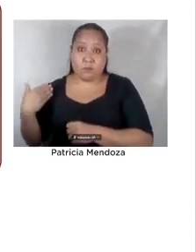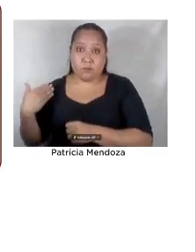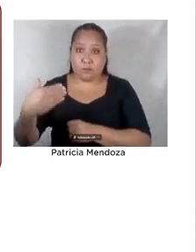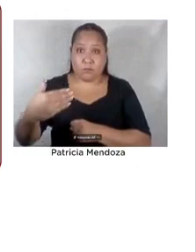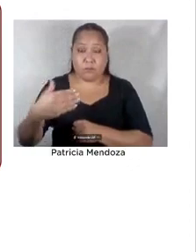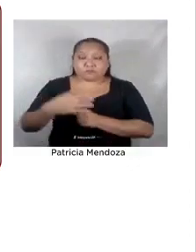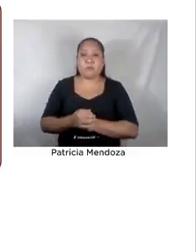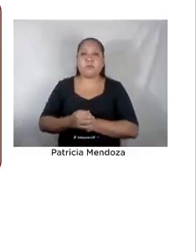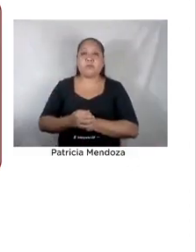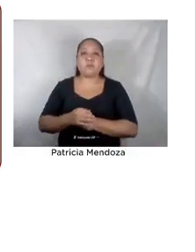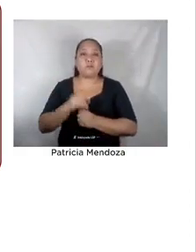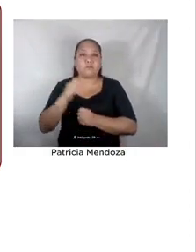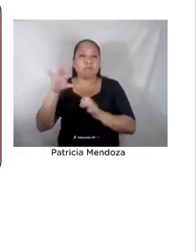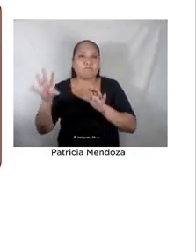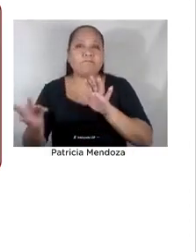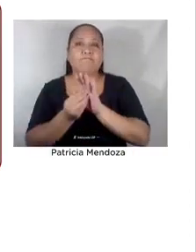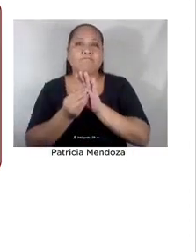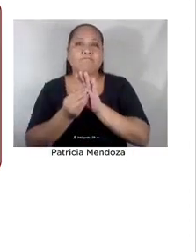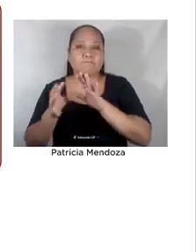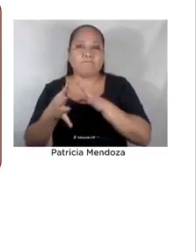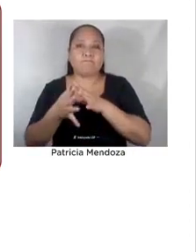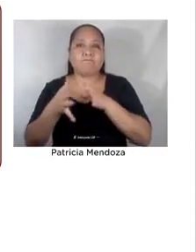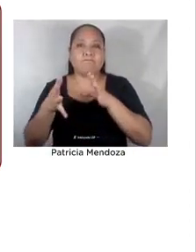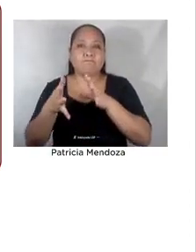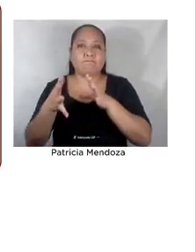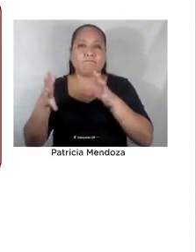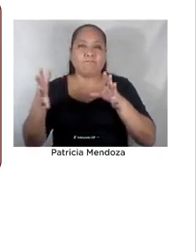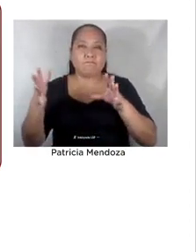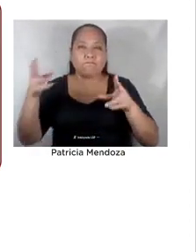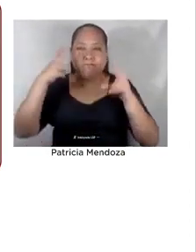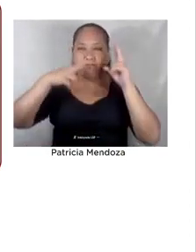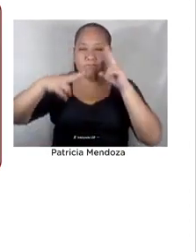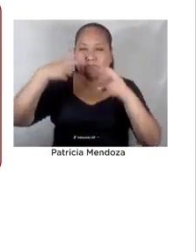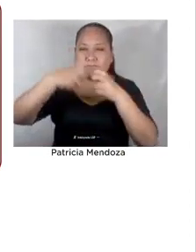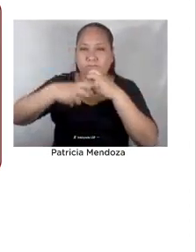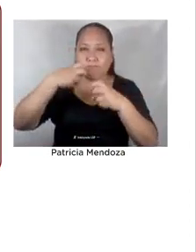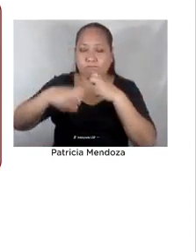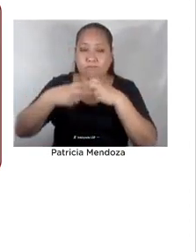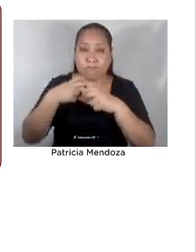poco situaciones asociadas al temor a la enfermedad,